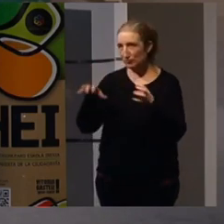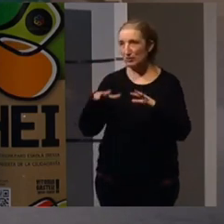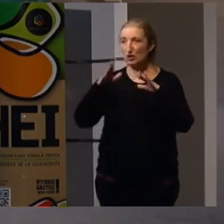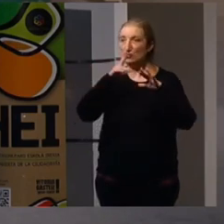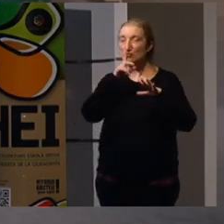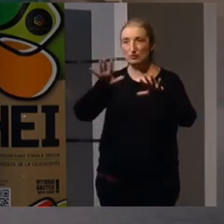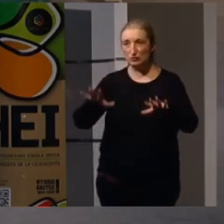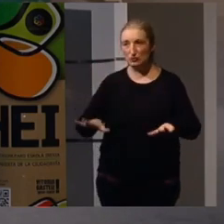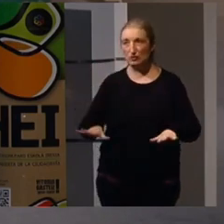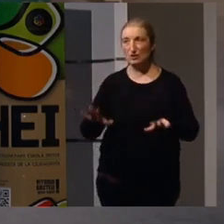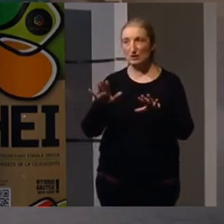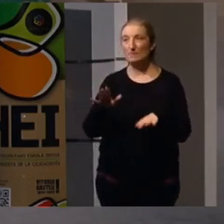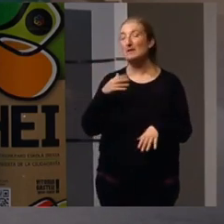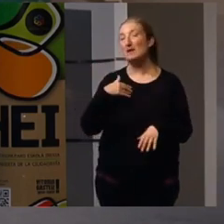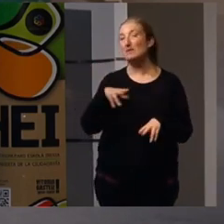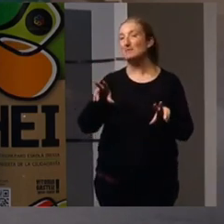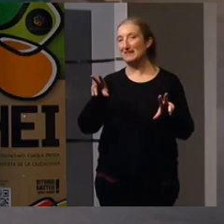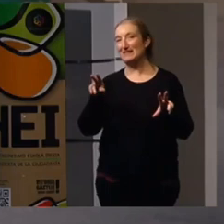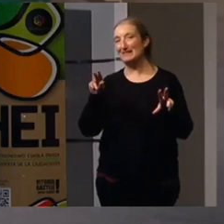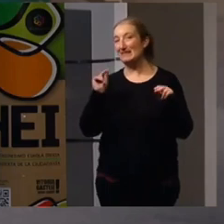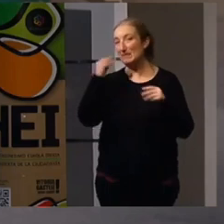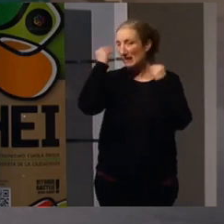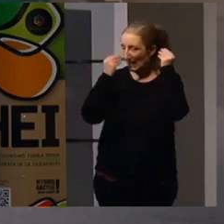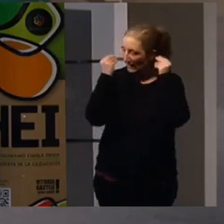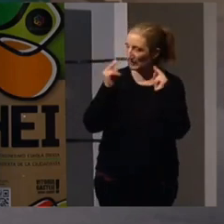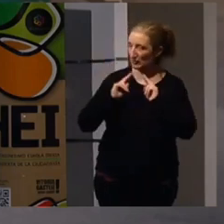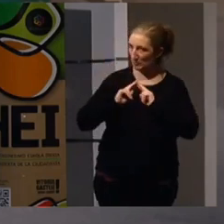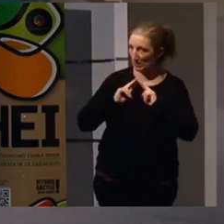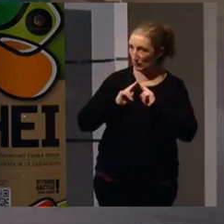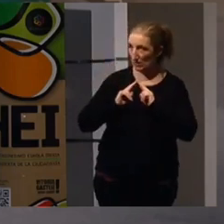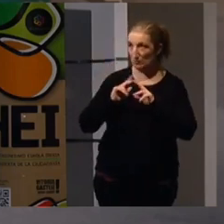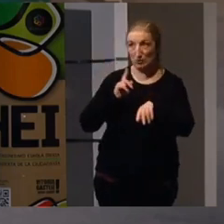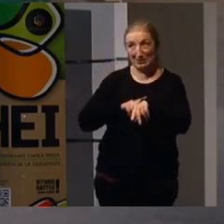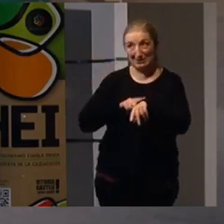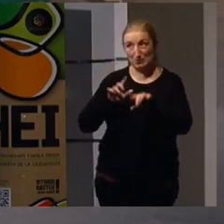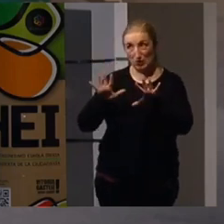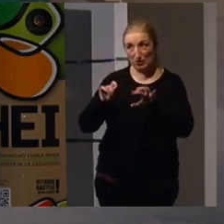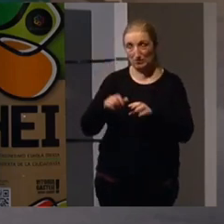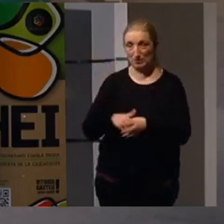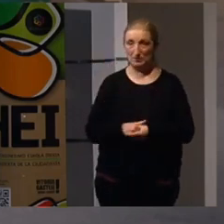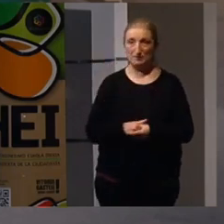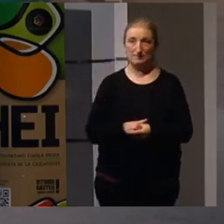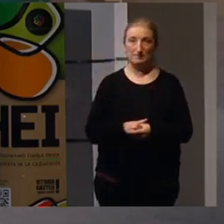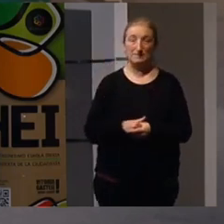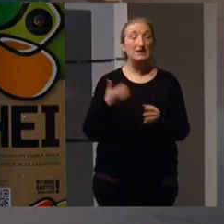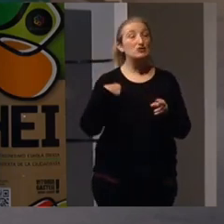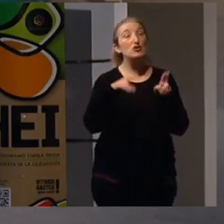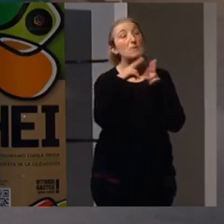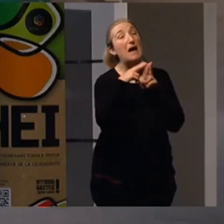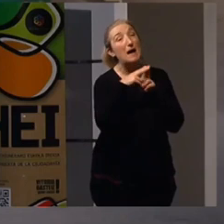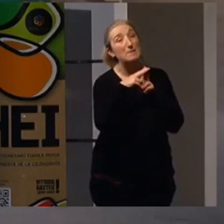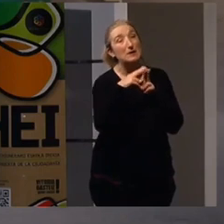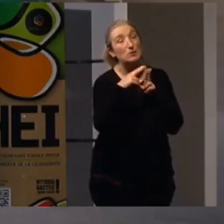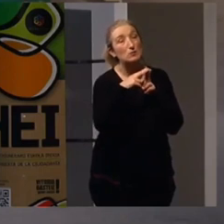que digo. Espera, perdón. Termine ya, por favor, la reflexión pregunta, que digo porque nos quedan 10 minuticos. Más o menos. Iba a